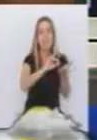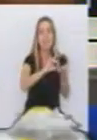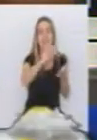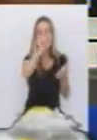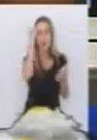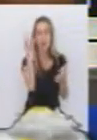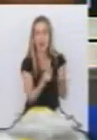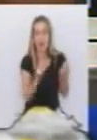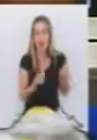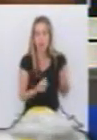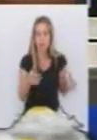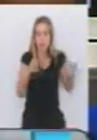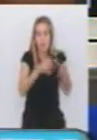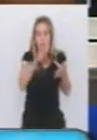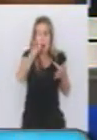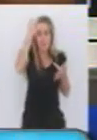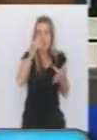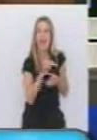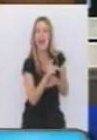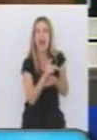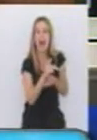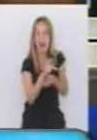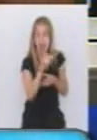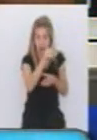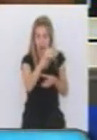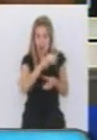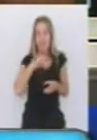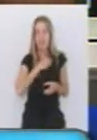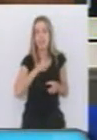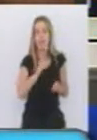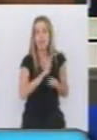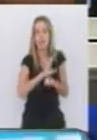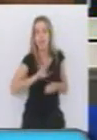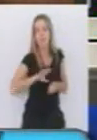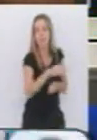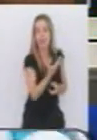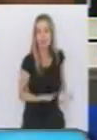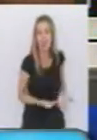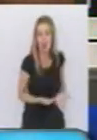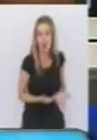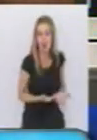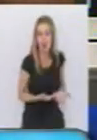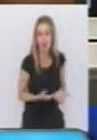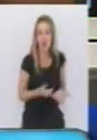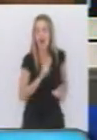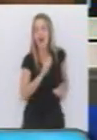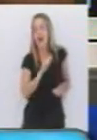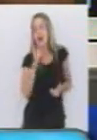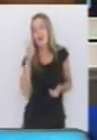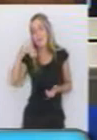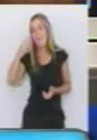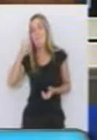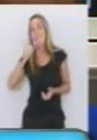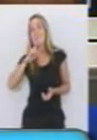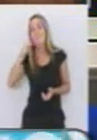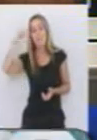siente un poco traicionado por esta persona que estuvo coqueteando con Sergio Massa. Por eso, un poco acá lo que decimos es, se parece